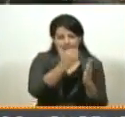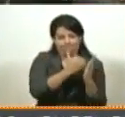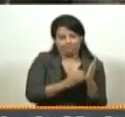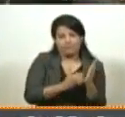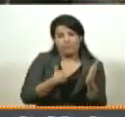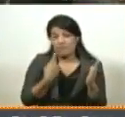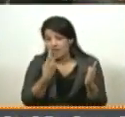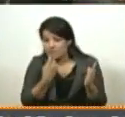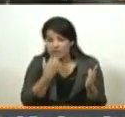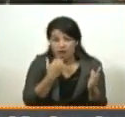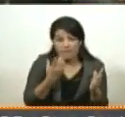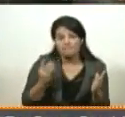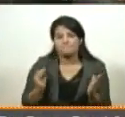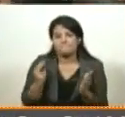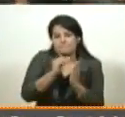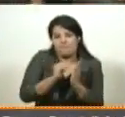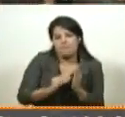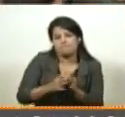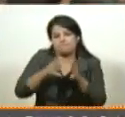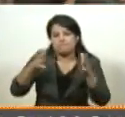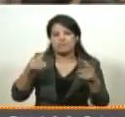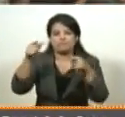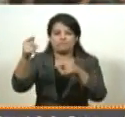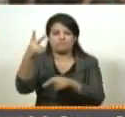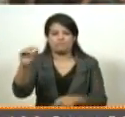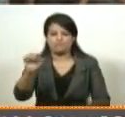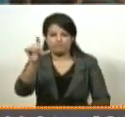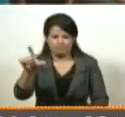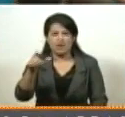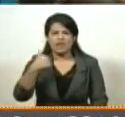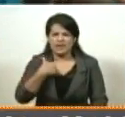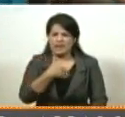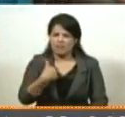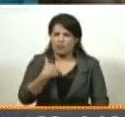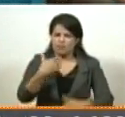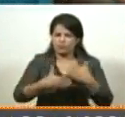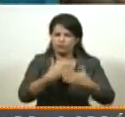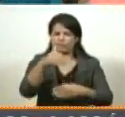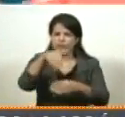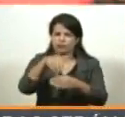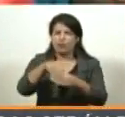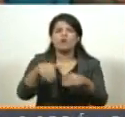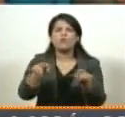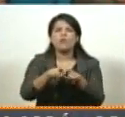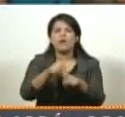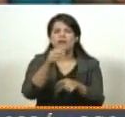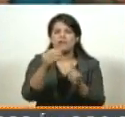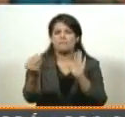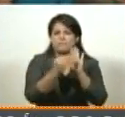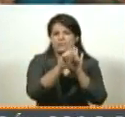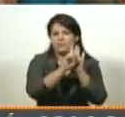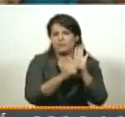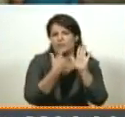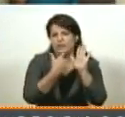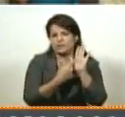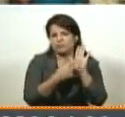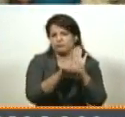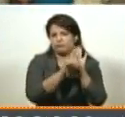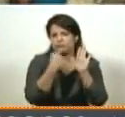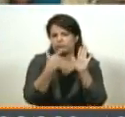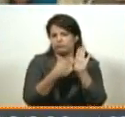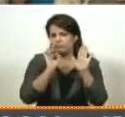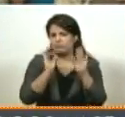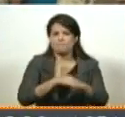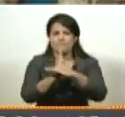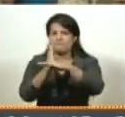garantizar que un proceso electoral se pueda hacer en forma ininterrumpida, tal como lo establece la ley, sin ningún